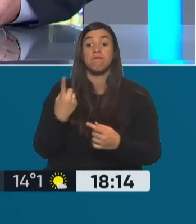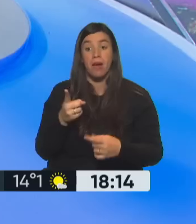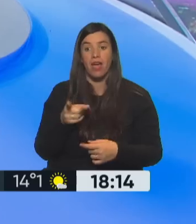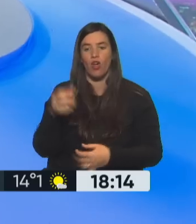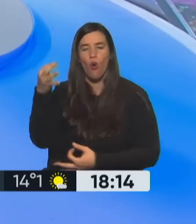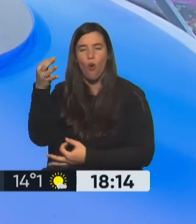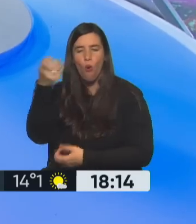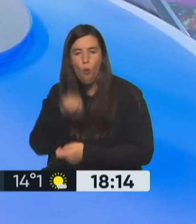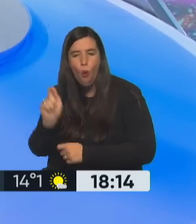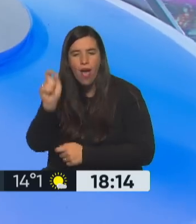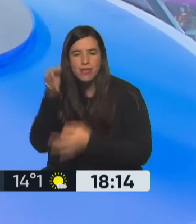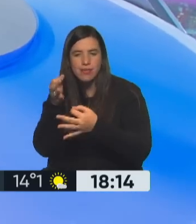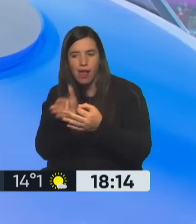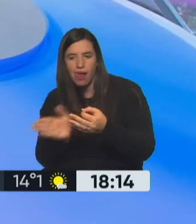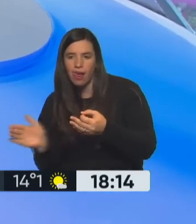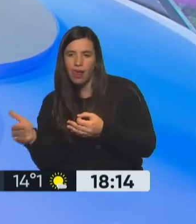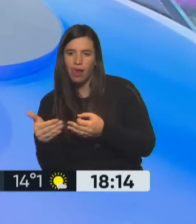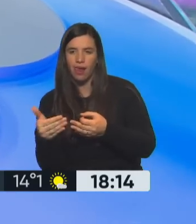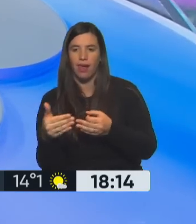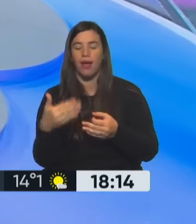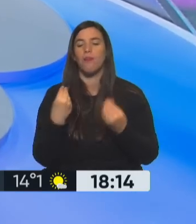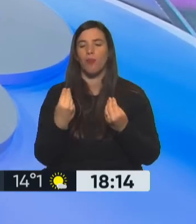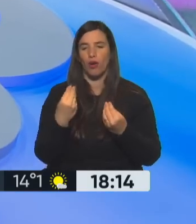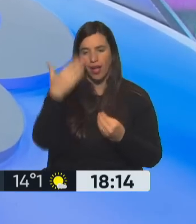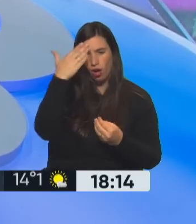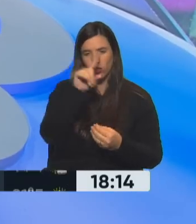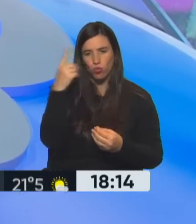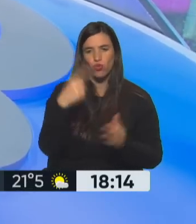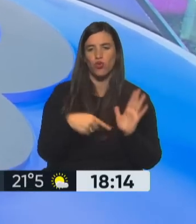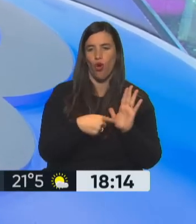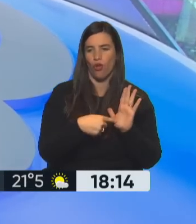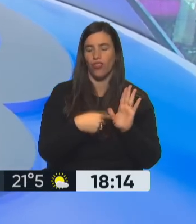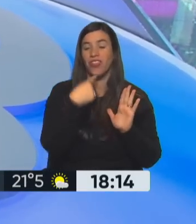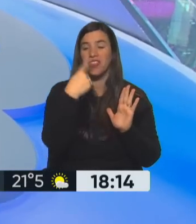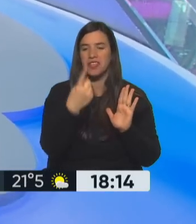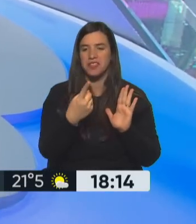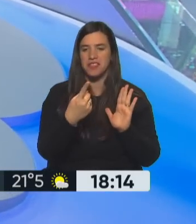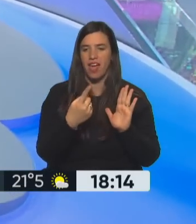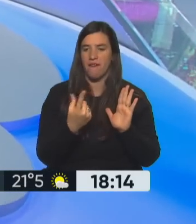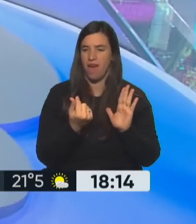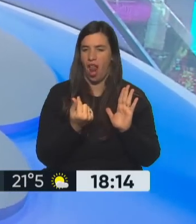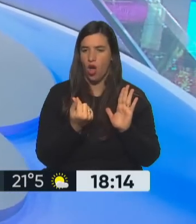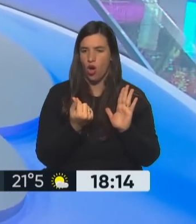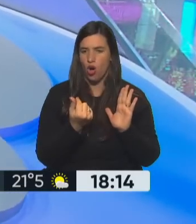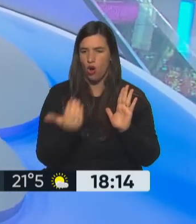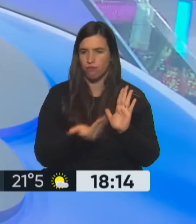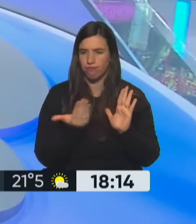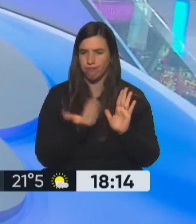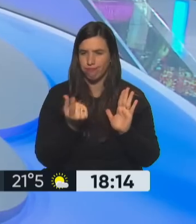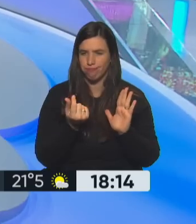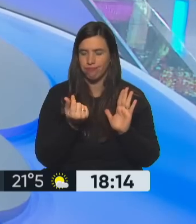defender el valor de la moneda. Claro. Entonces, el presidente de la Corte dice emitir indiscriminadamente